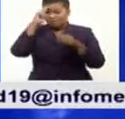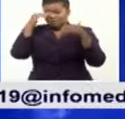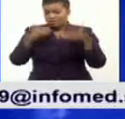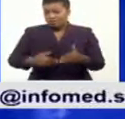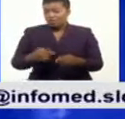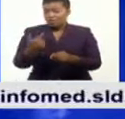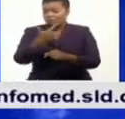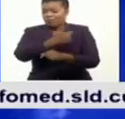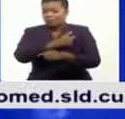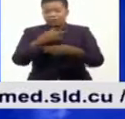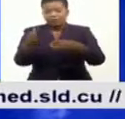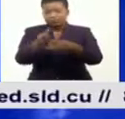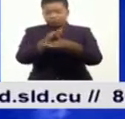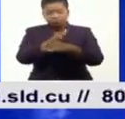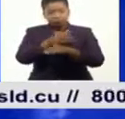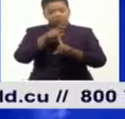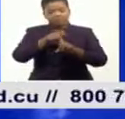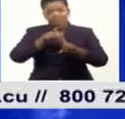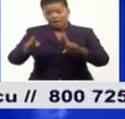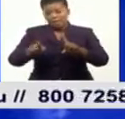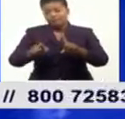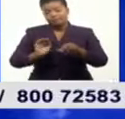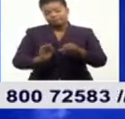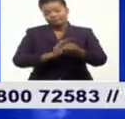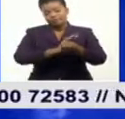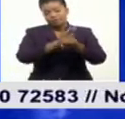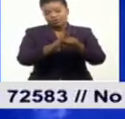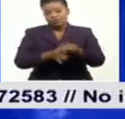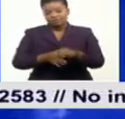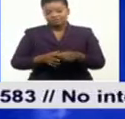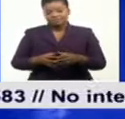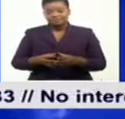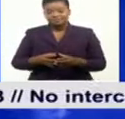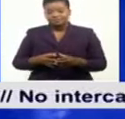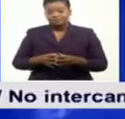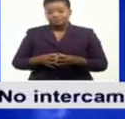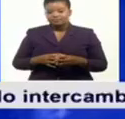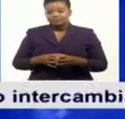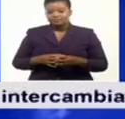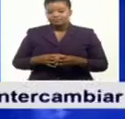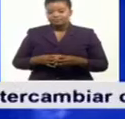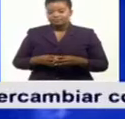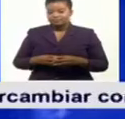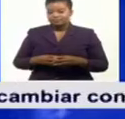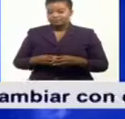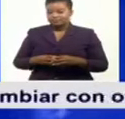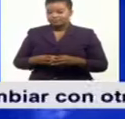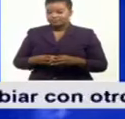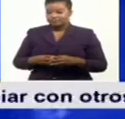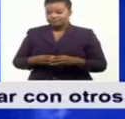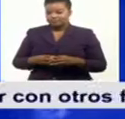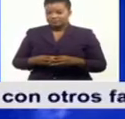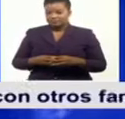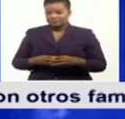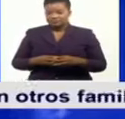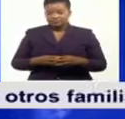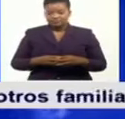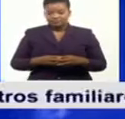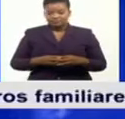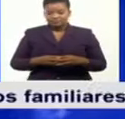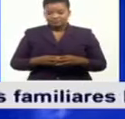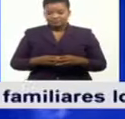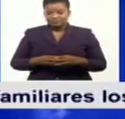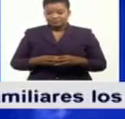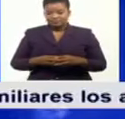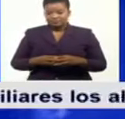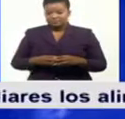en torno al tema de la COVID-19. Así que adelante nuestros compañeros en Camagüey. Saludos, Mejías, también para